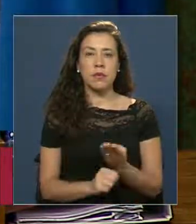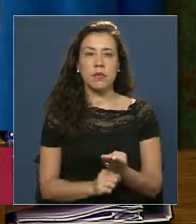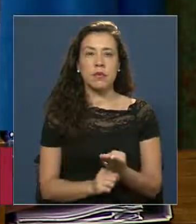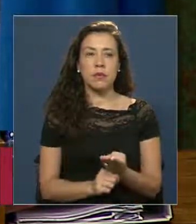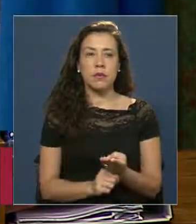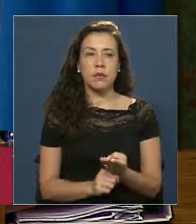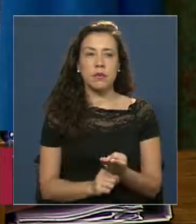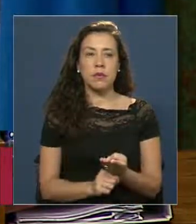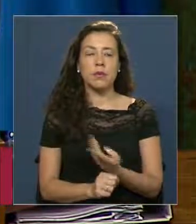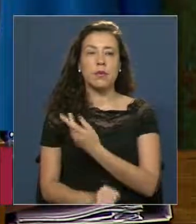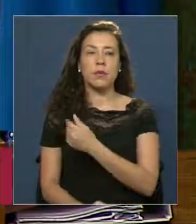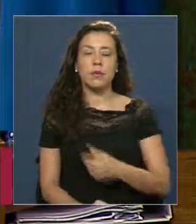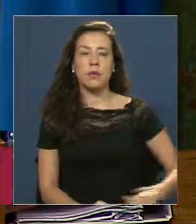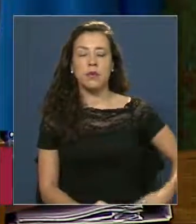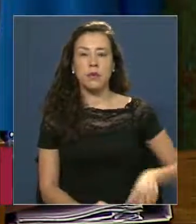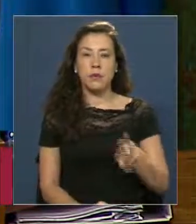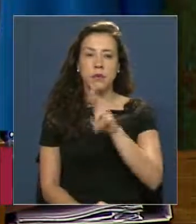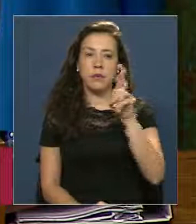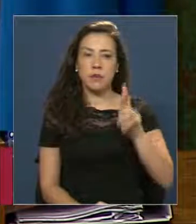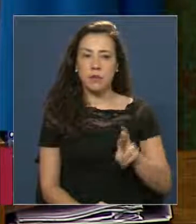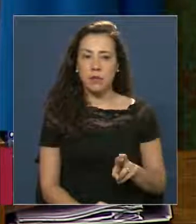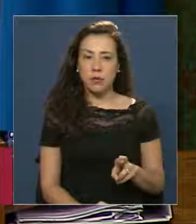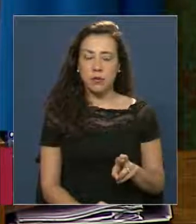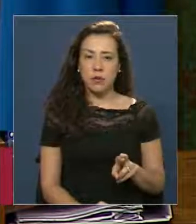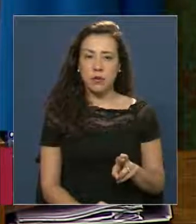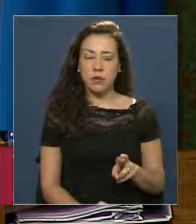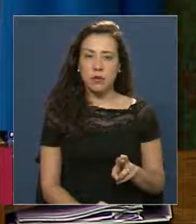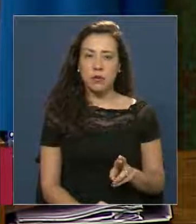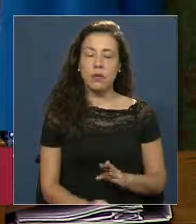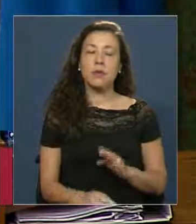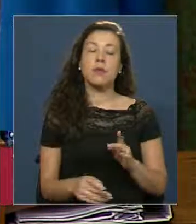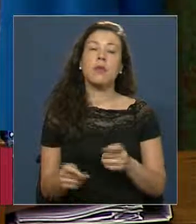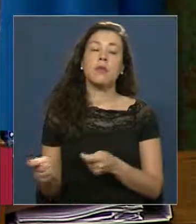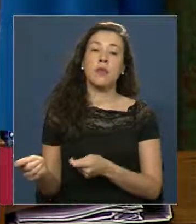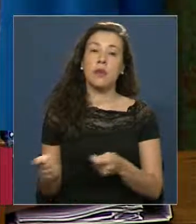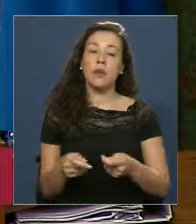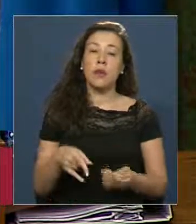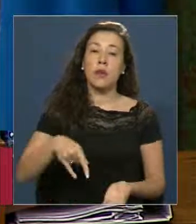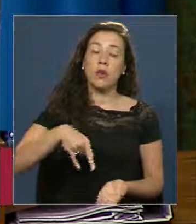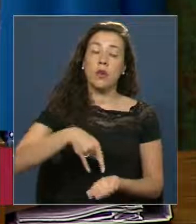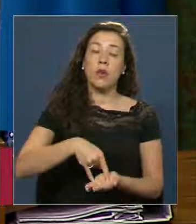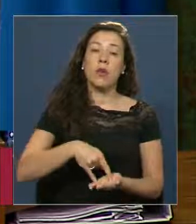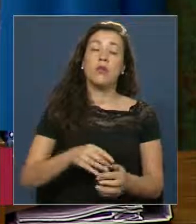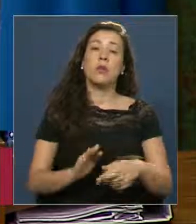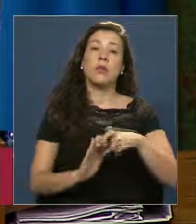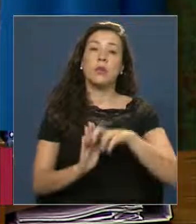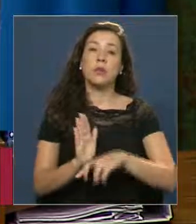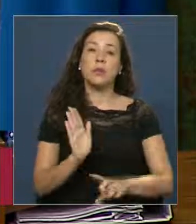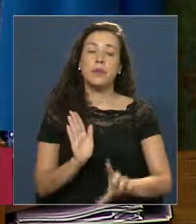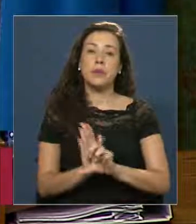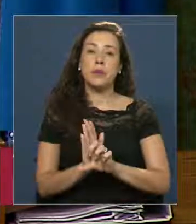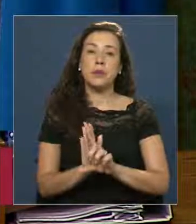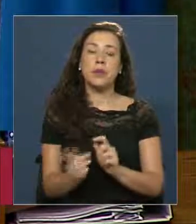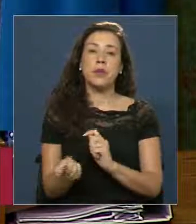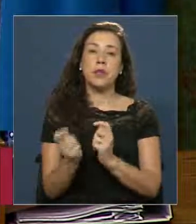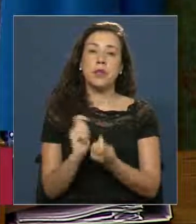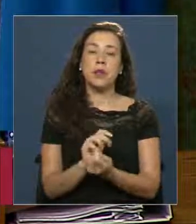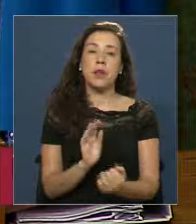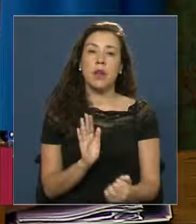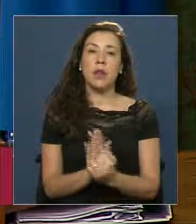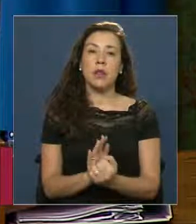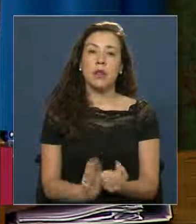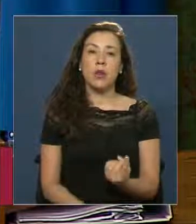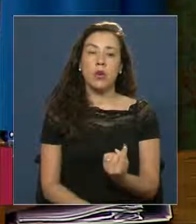es al Presidente de la República que disponga el envío al Congreso Nacional de un proyecto de ley que modifique el